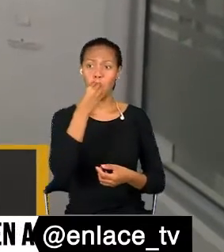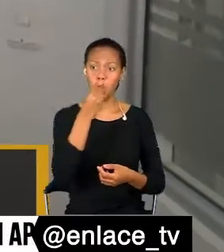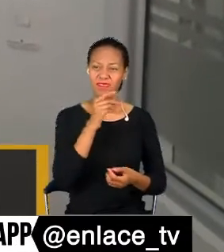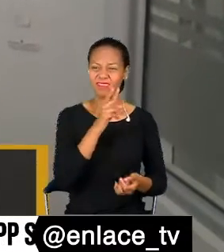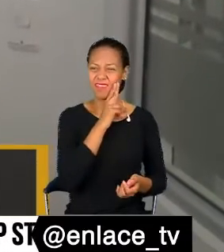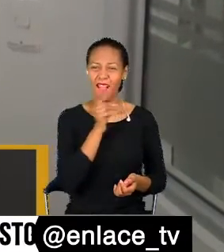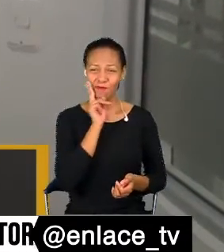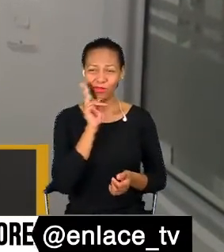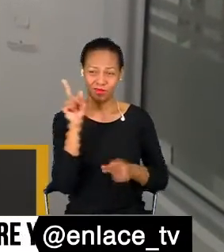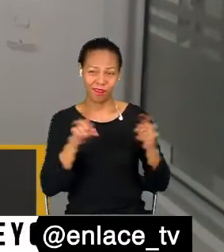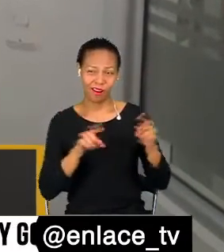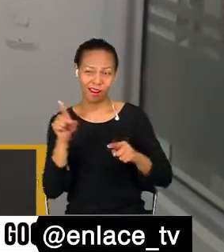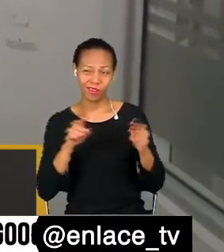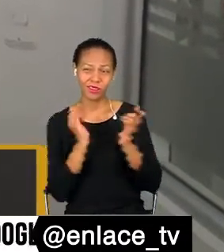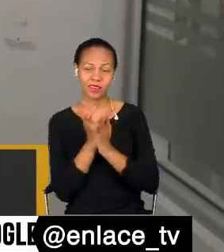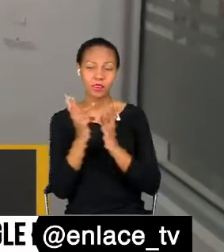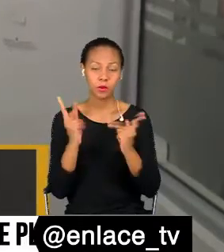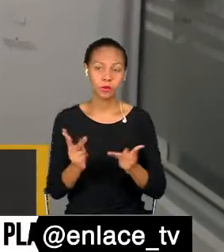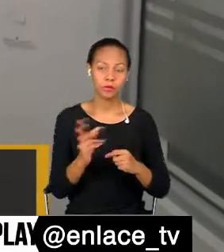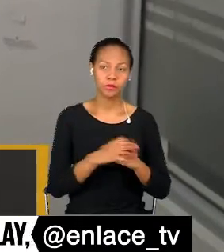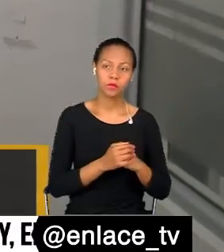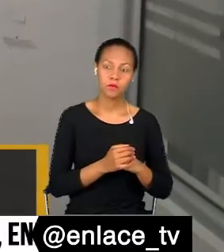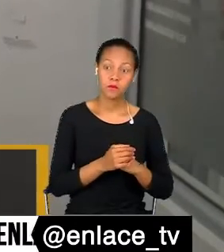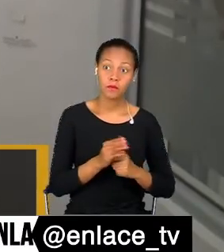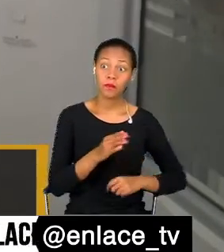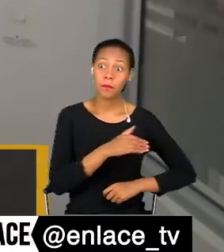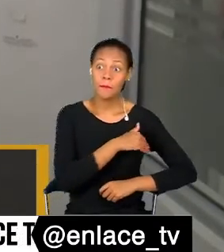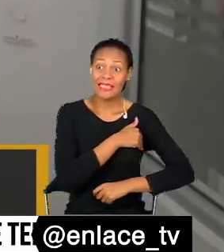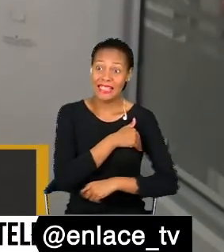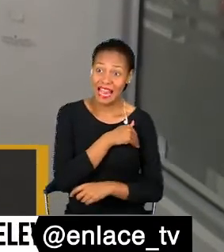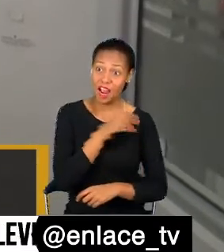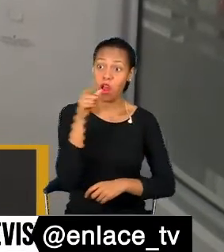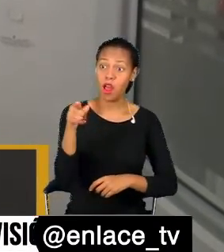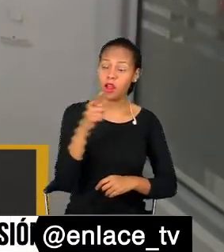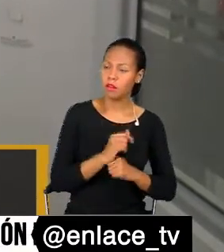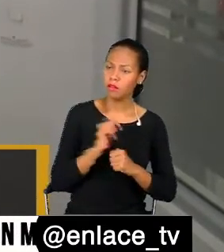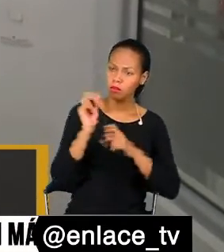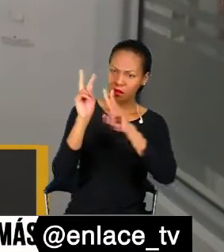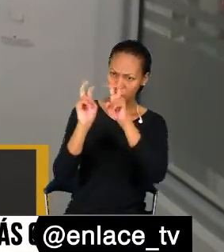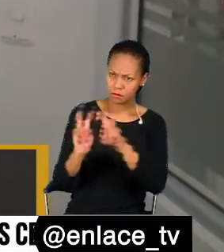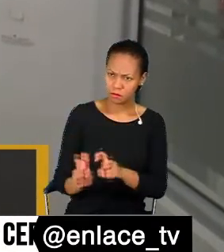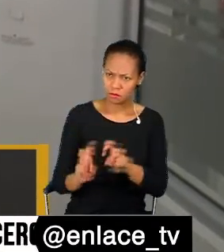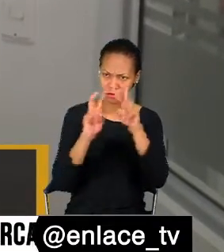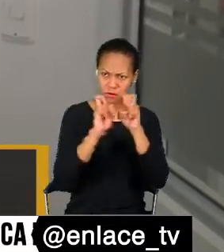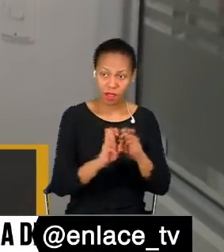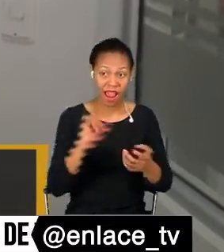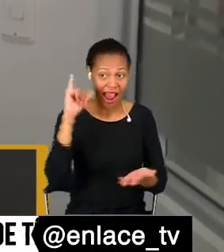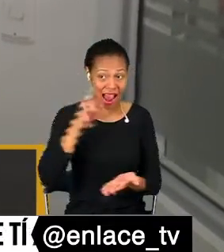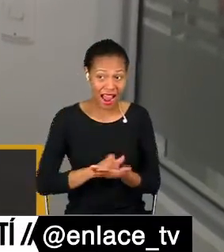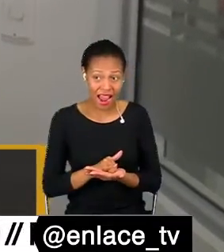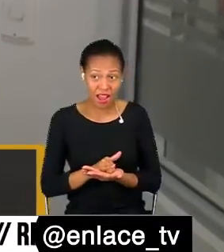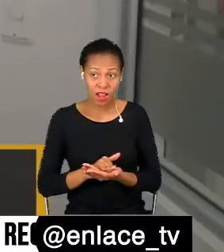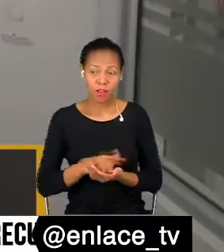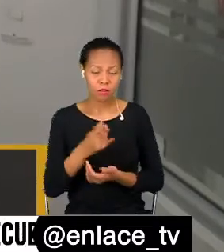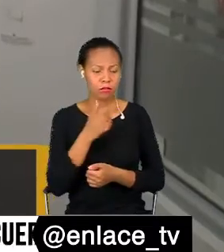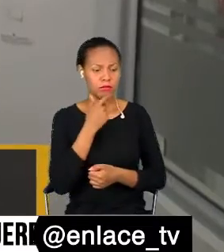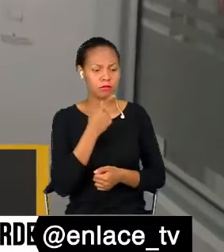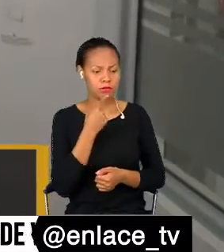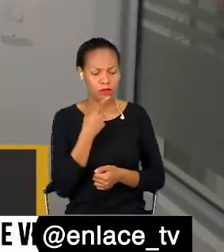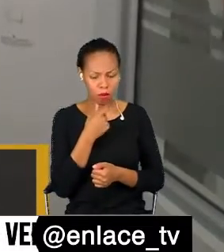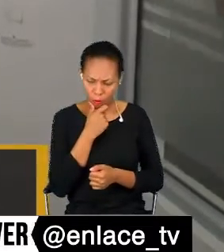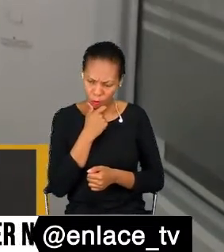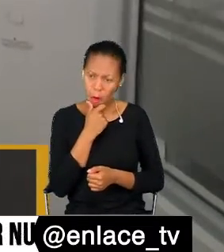los estudiantes, y el Ministerio, frente a este estudio que él mismo hace y estas visitas, da como aprobación a estas